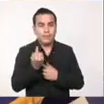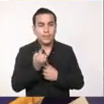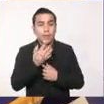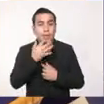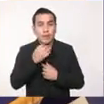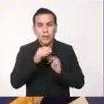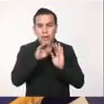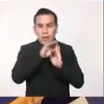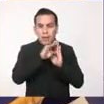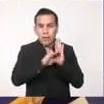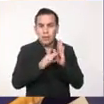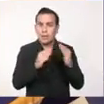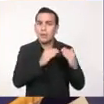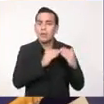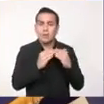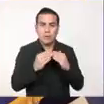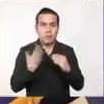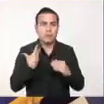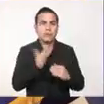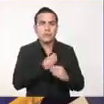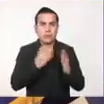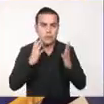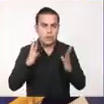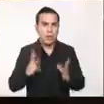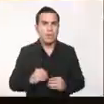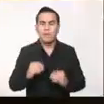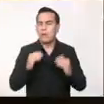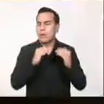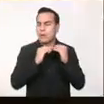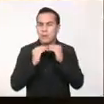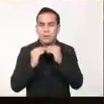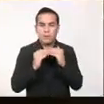agenda, igual que nosotros. Nosotros también tenemos una agenda.